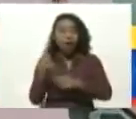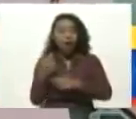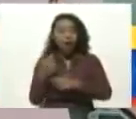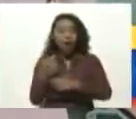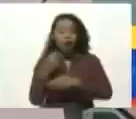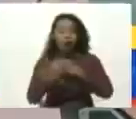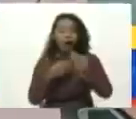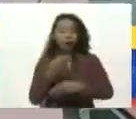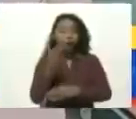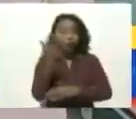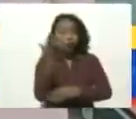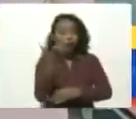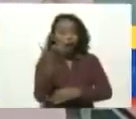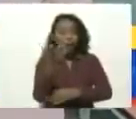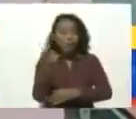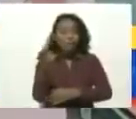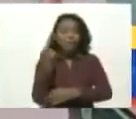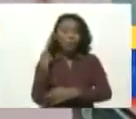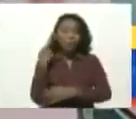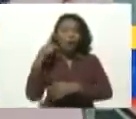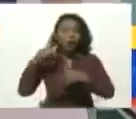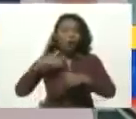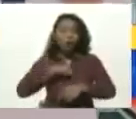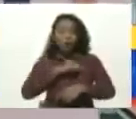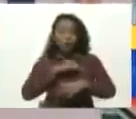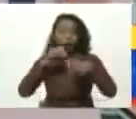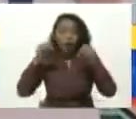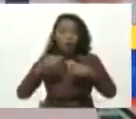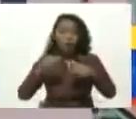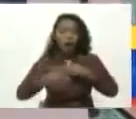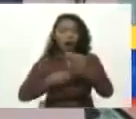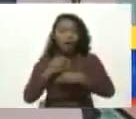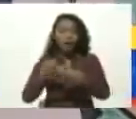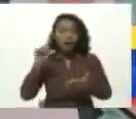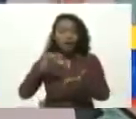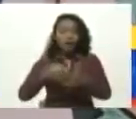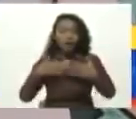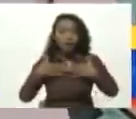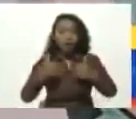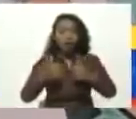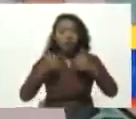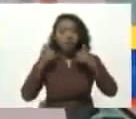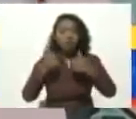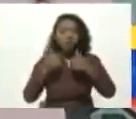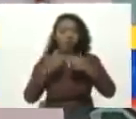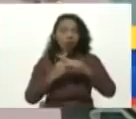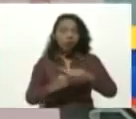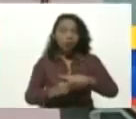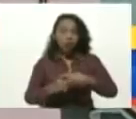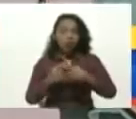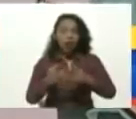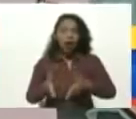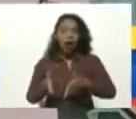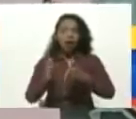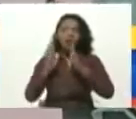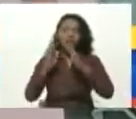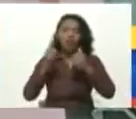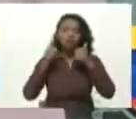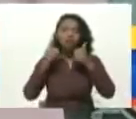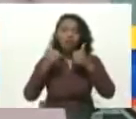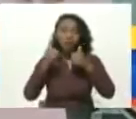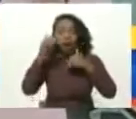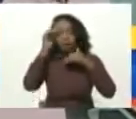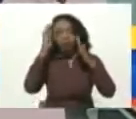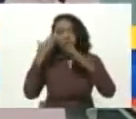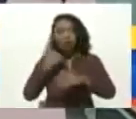que usted ha realizado para así nosotros gozar con centros de salud, con infraestructuras ideales para atender